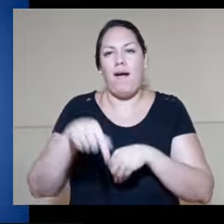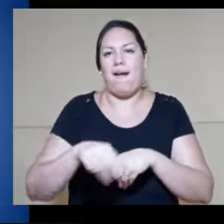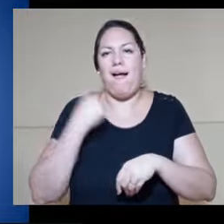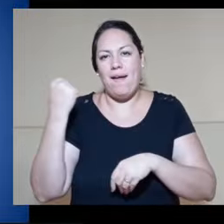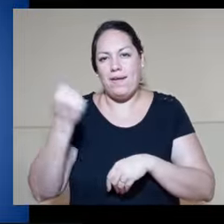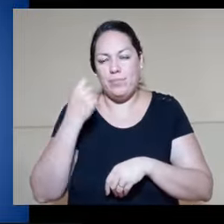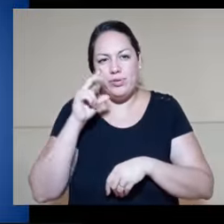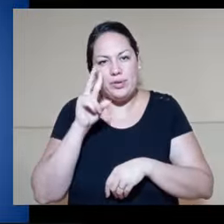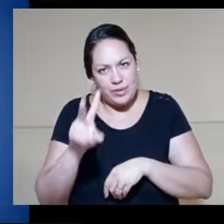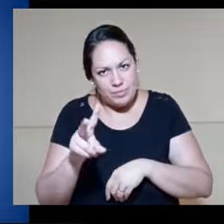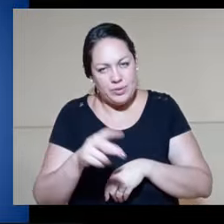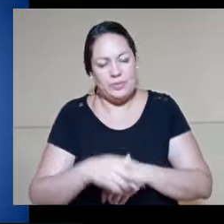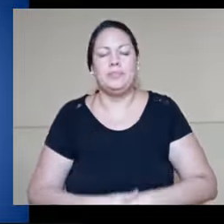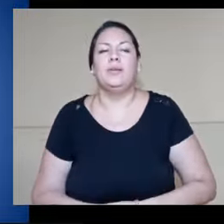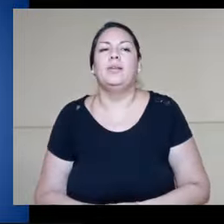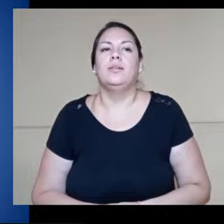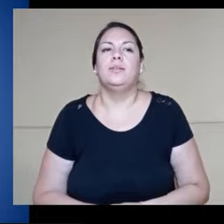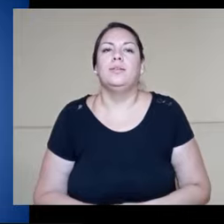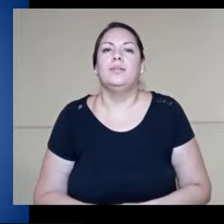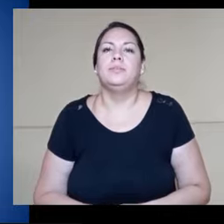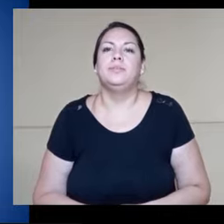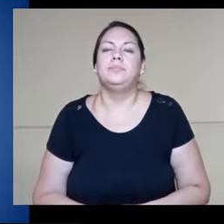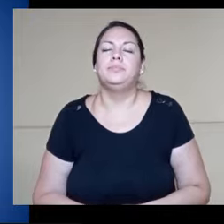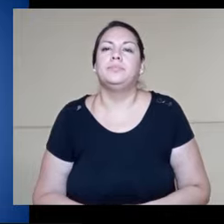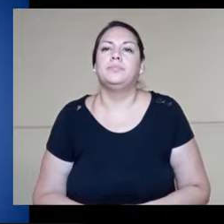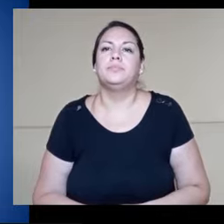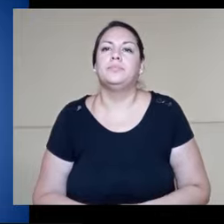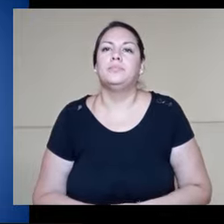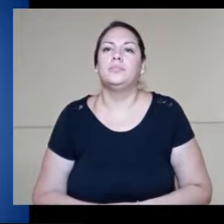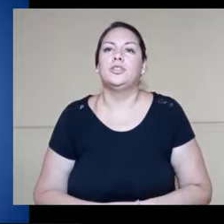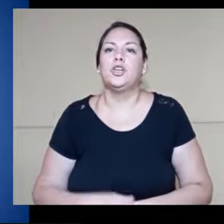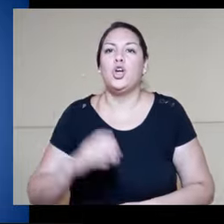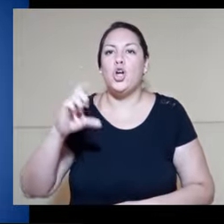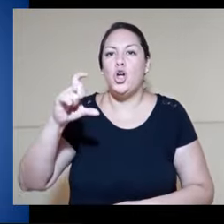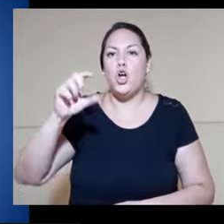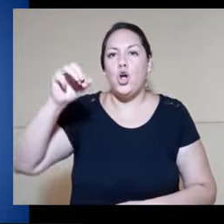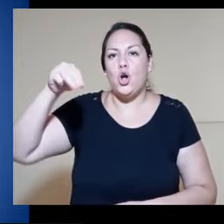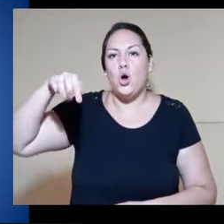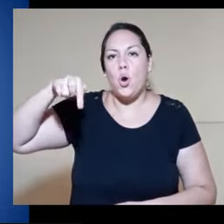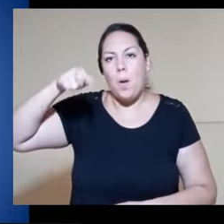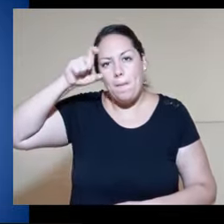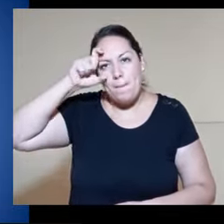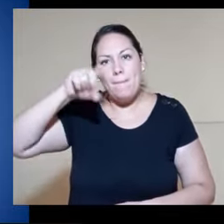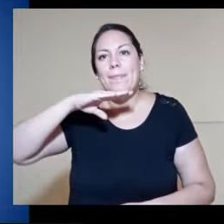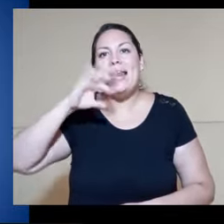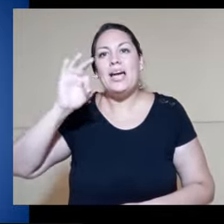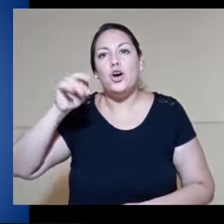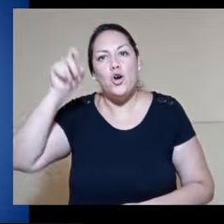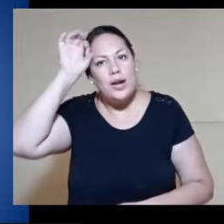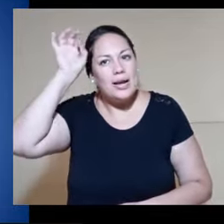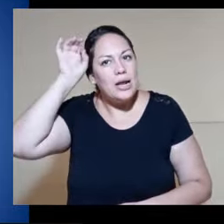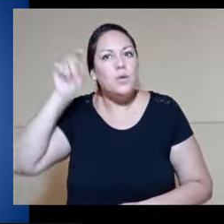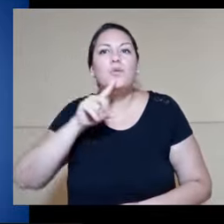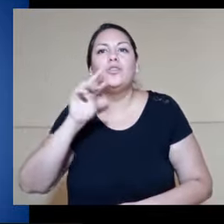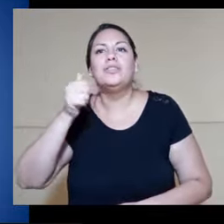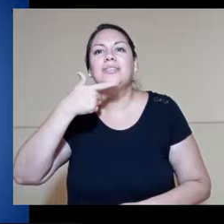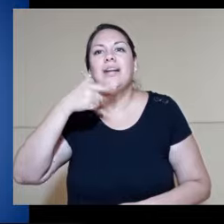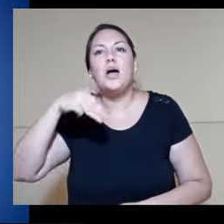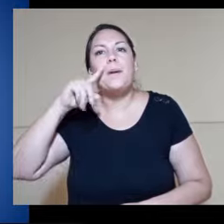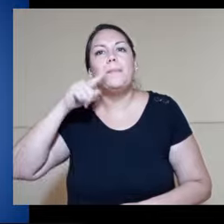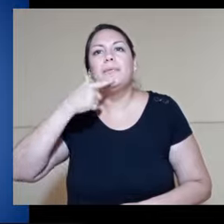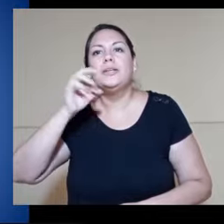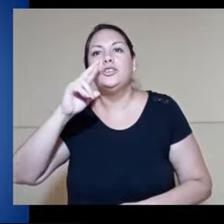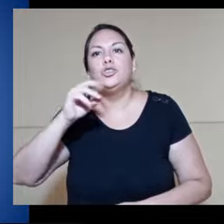pero ¿cómo lo asocio con esto? Y acá viene lo importante, y escuchen bien. Cuando se forma el complejo